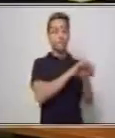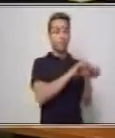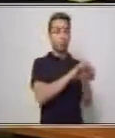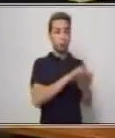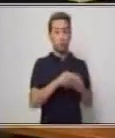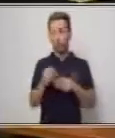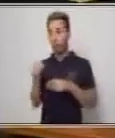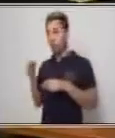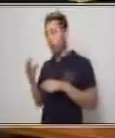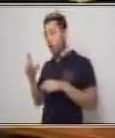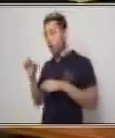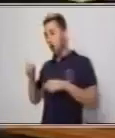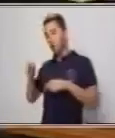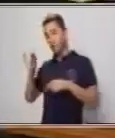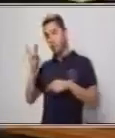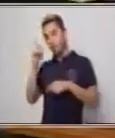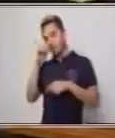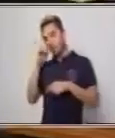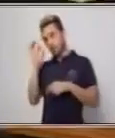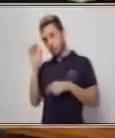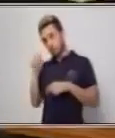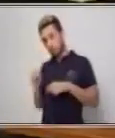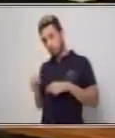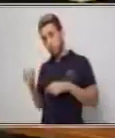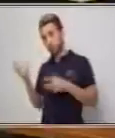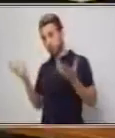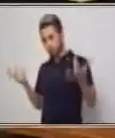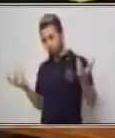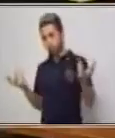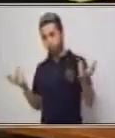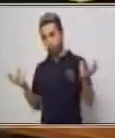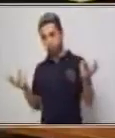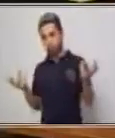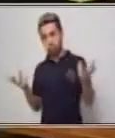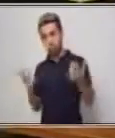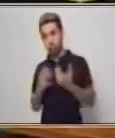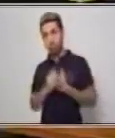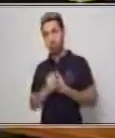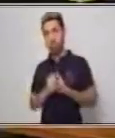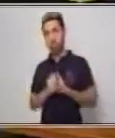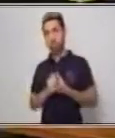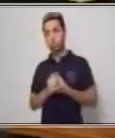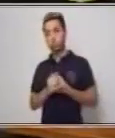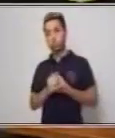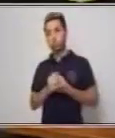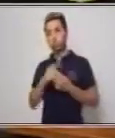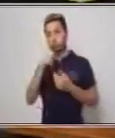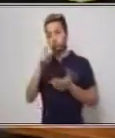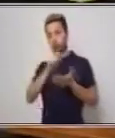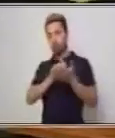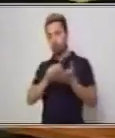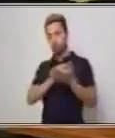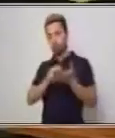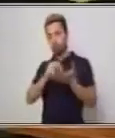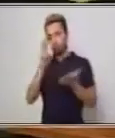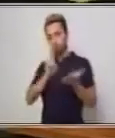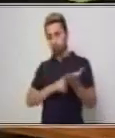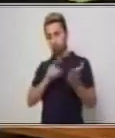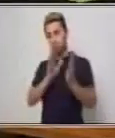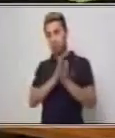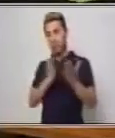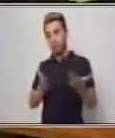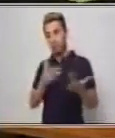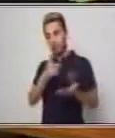números compuestos. ¿Excelente? Pero voy a dar ciertas luces. Y eso apúntalo tú en tu cuaderno porque te va a servir para tu vida. Y puedes hacer